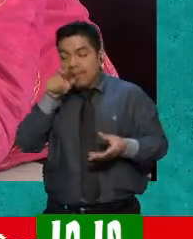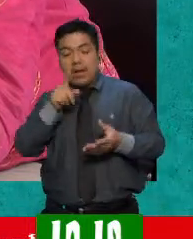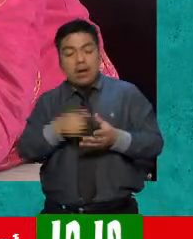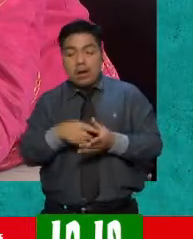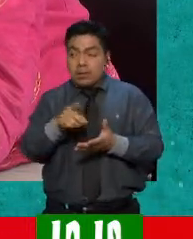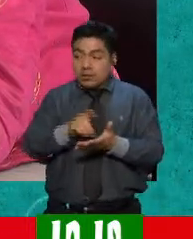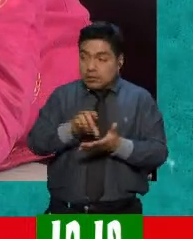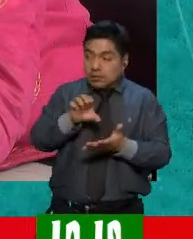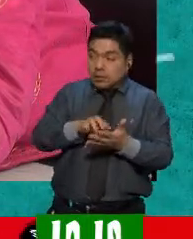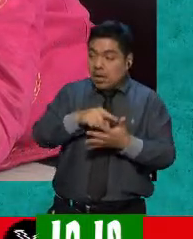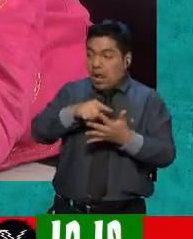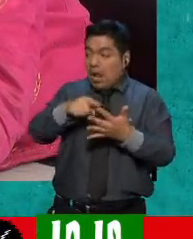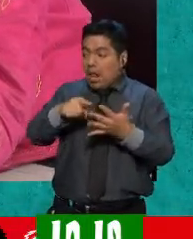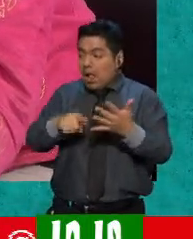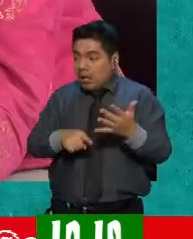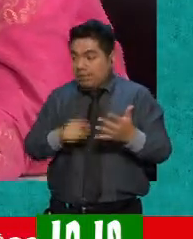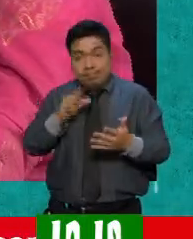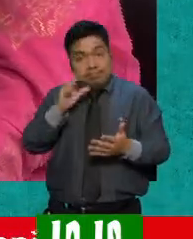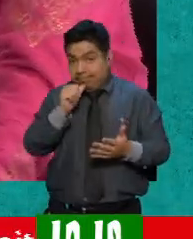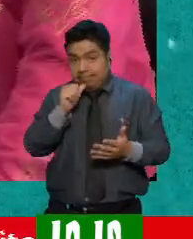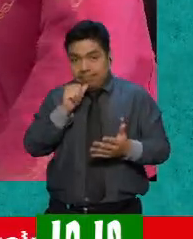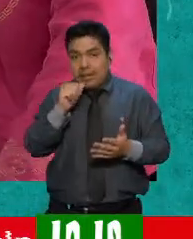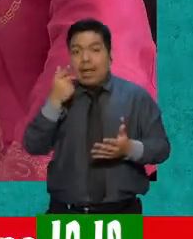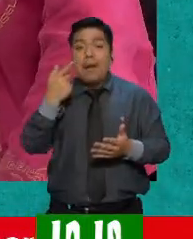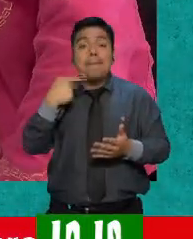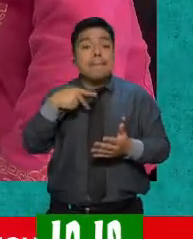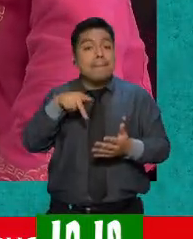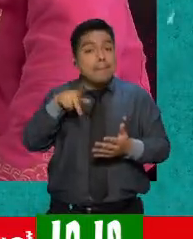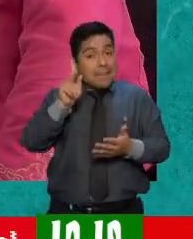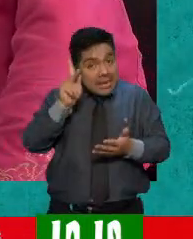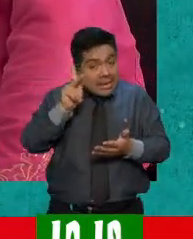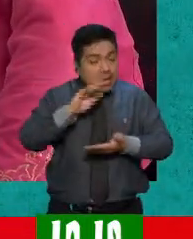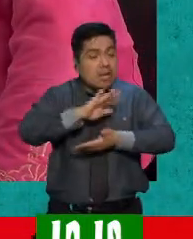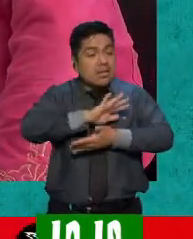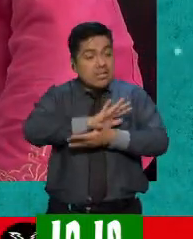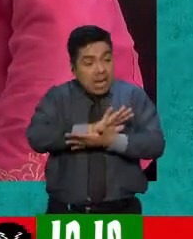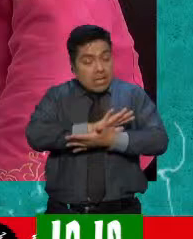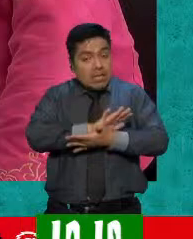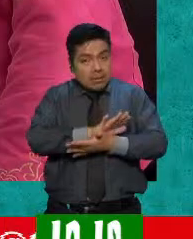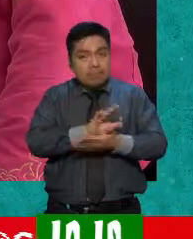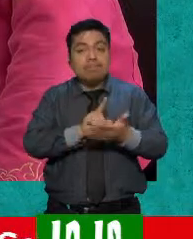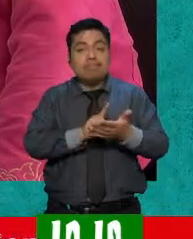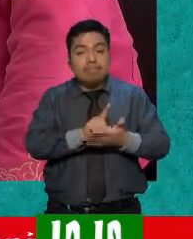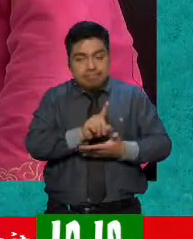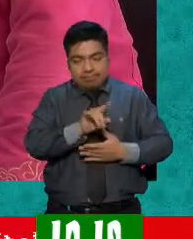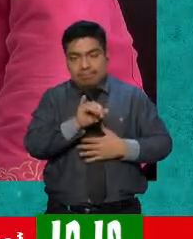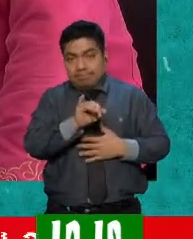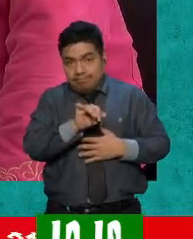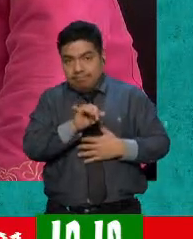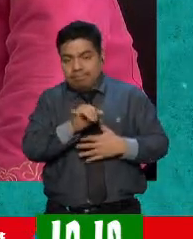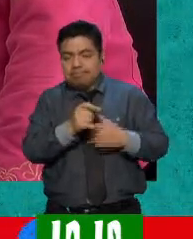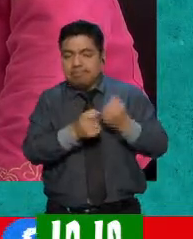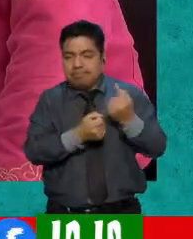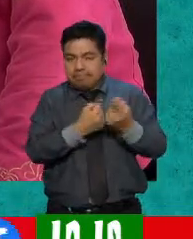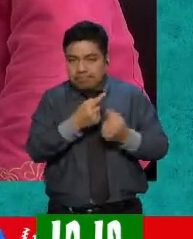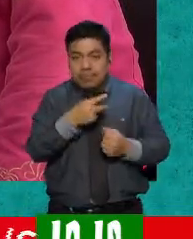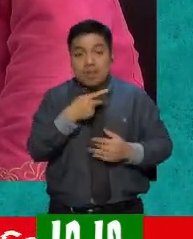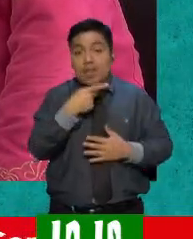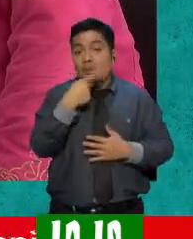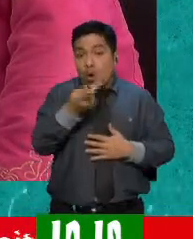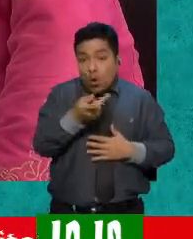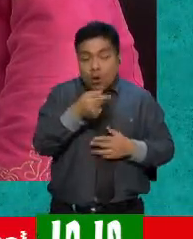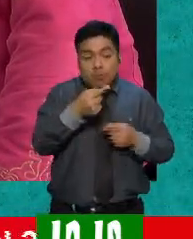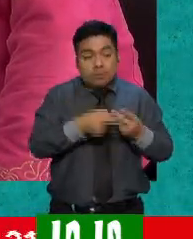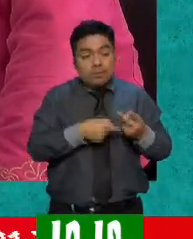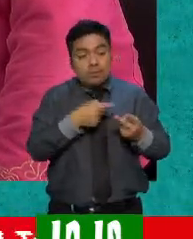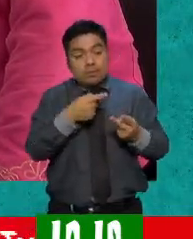discapacidad, pero la discriminación sí es un delito y además tiene ciertas características. Puede ser verbal, puede ser a